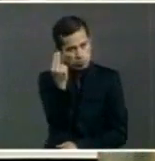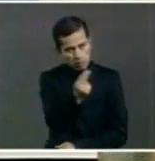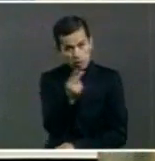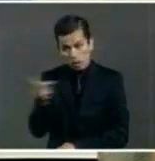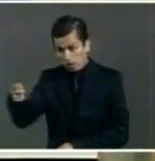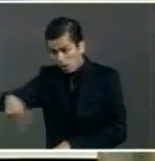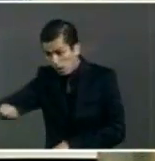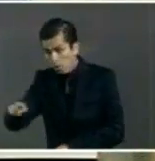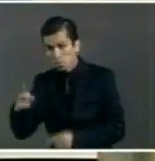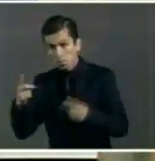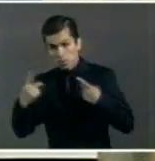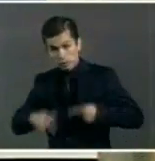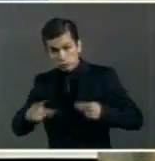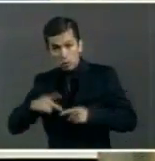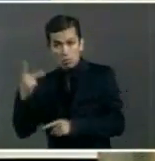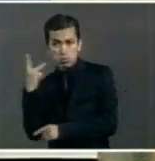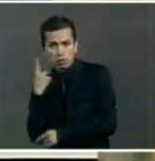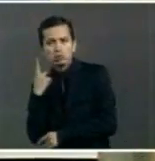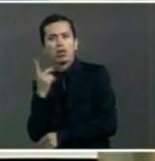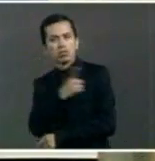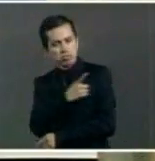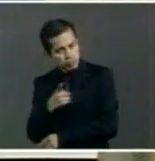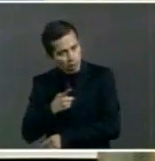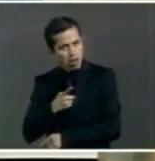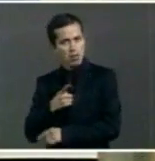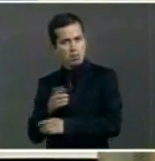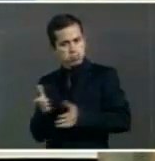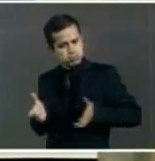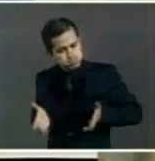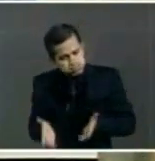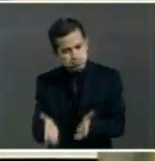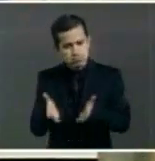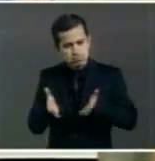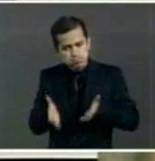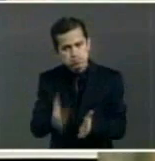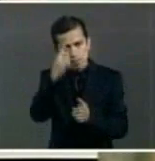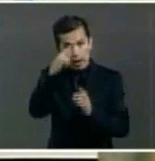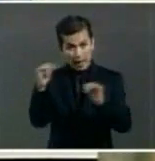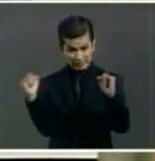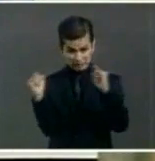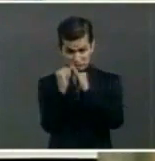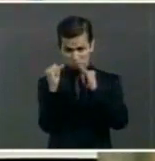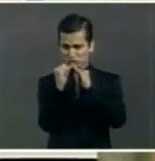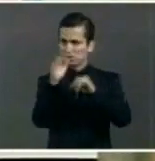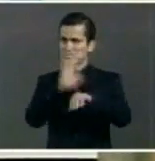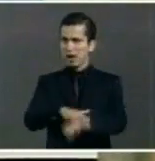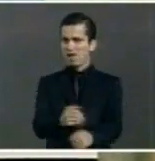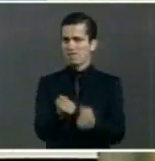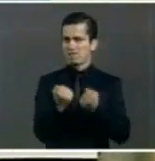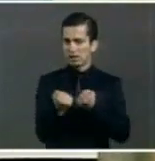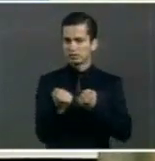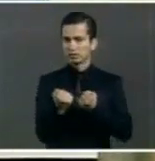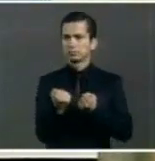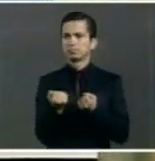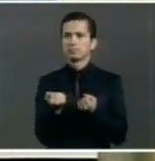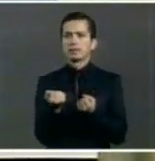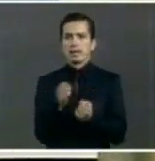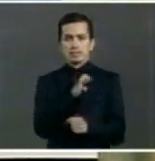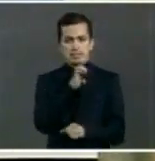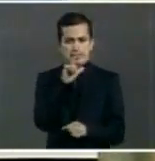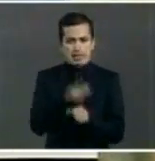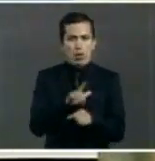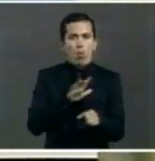políticos contribuyamos al fortalecimiento de las instituciones, en particular el fortalecimiento de